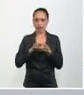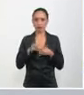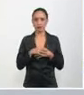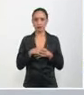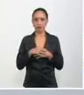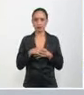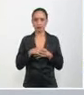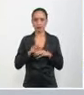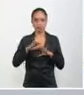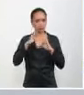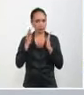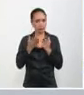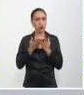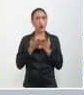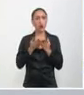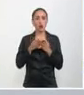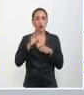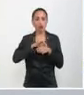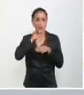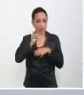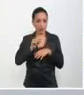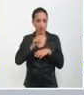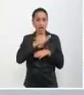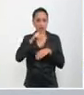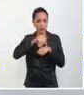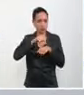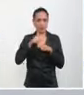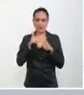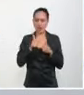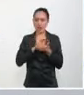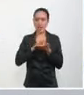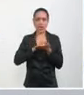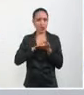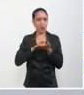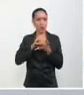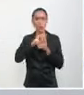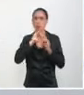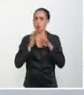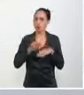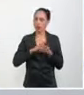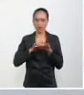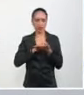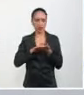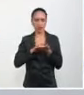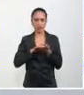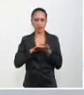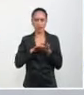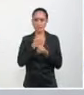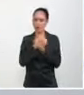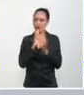es favorable y ninguno hasta el momento presenta peligro para su vida. Y lo firma